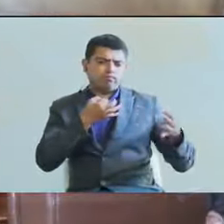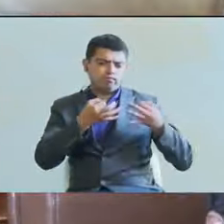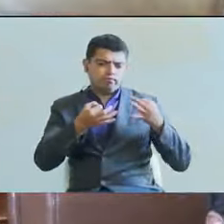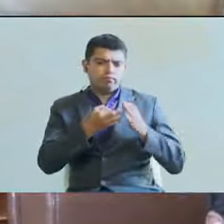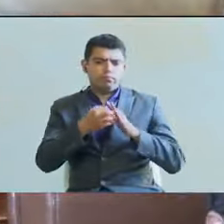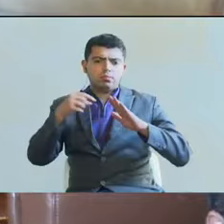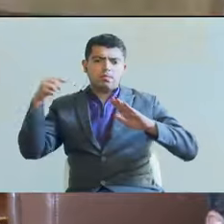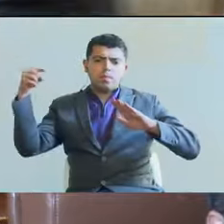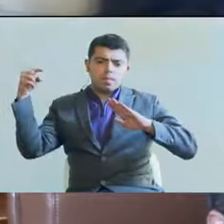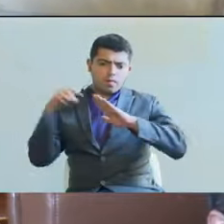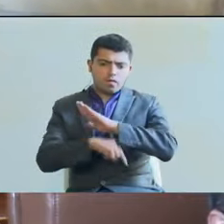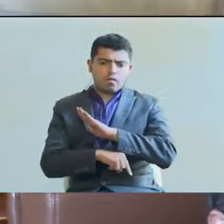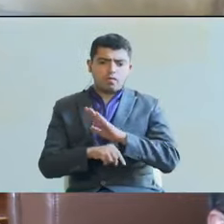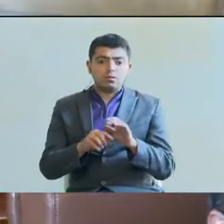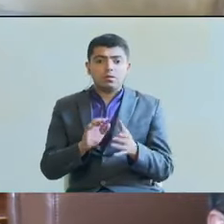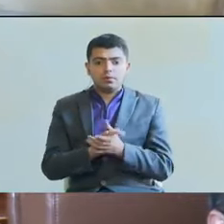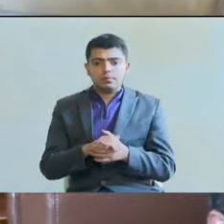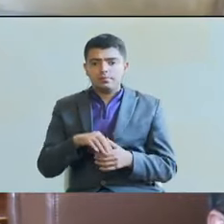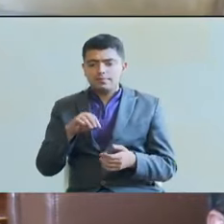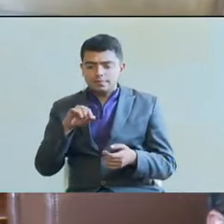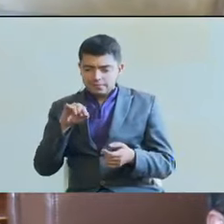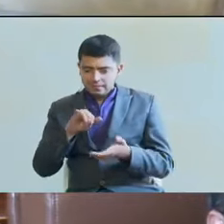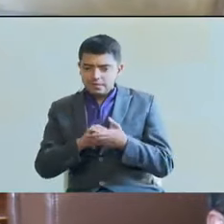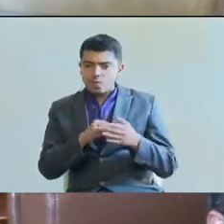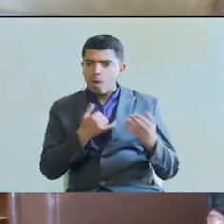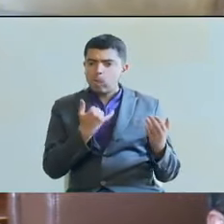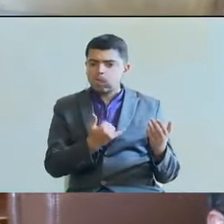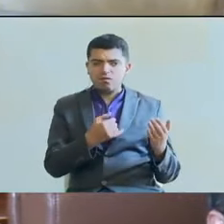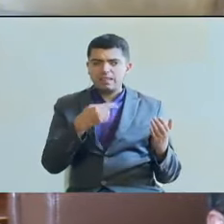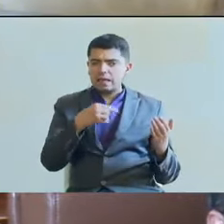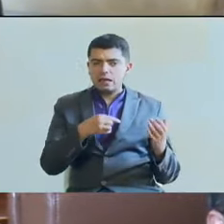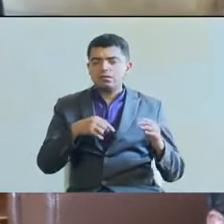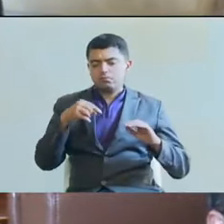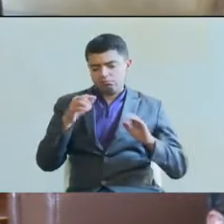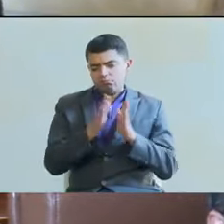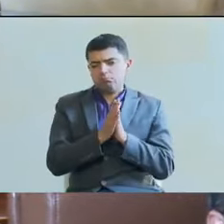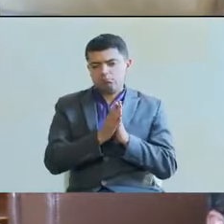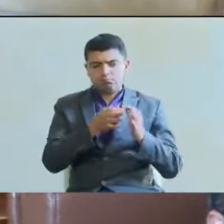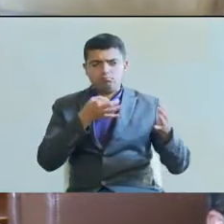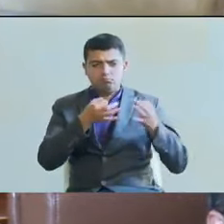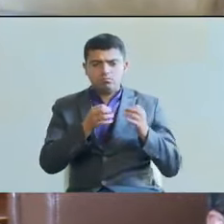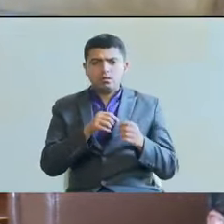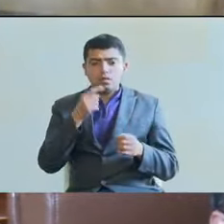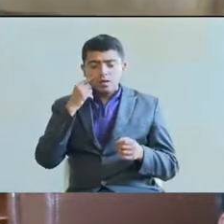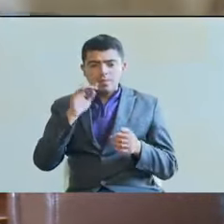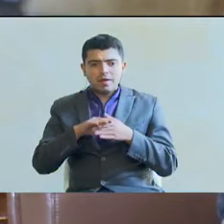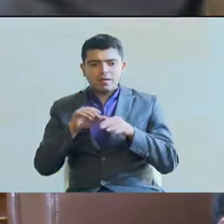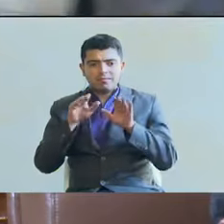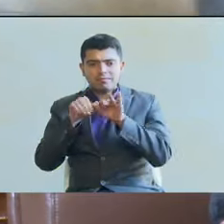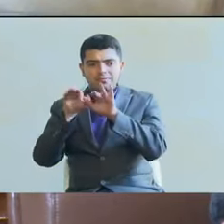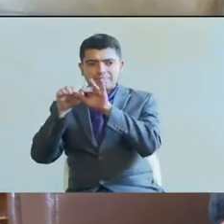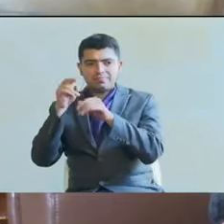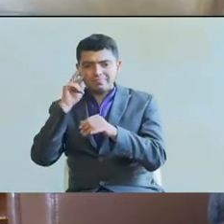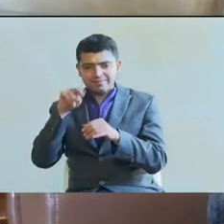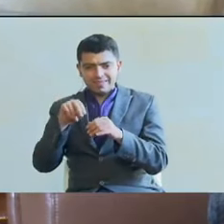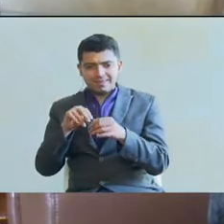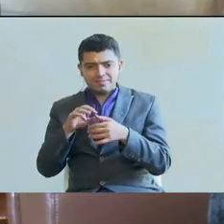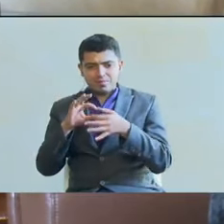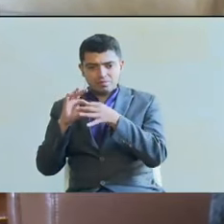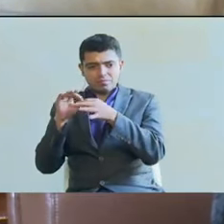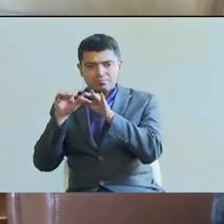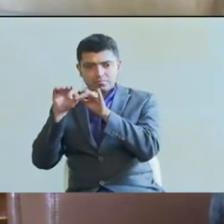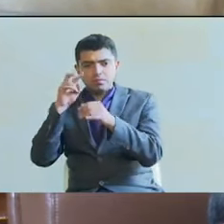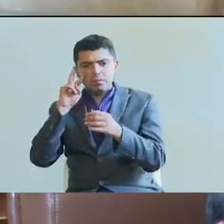profunda sobre el contenido del mismo si ustedes revisan los Twitter que algunas asociaciones